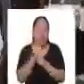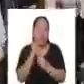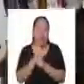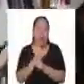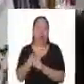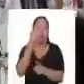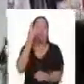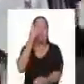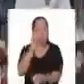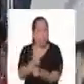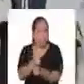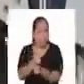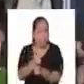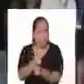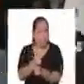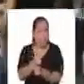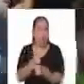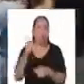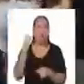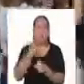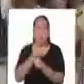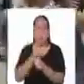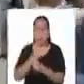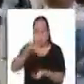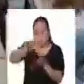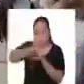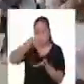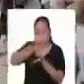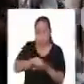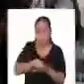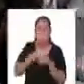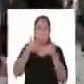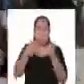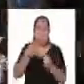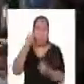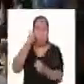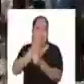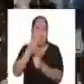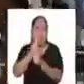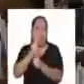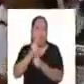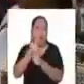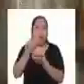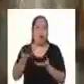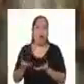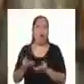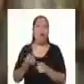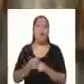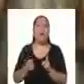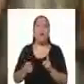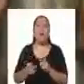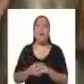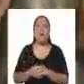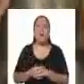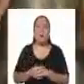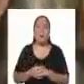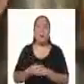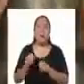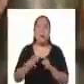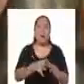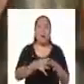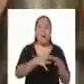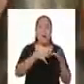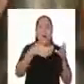de trabajo decente, ¿no? Que se sostiene por este gran sector